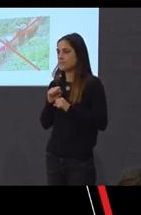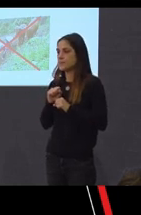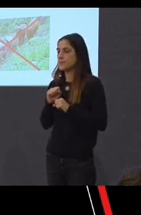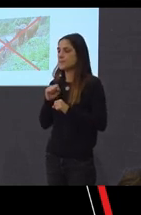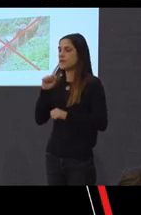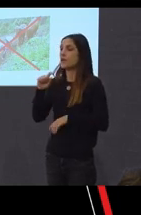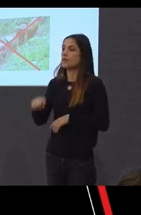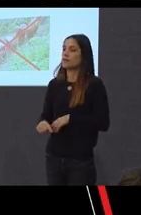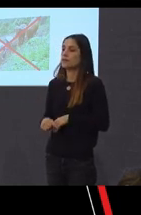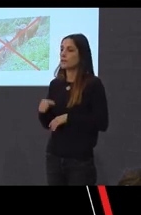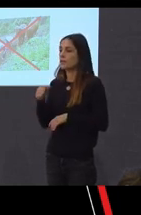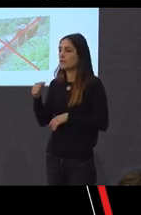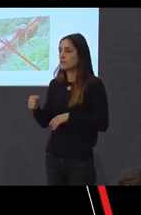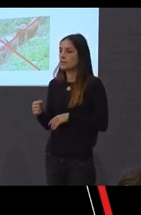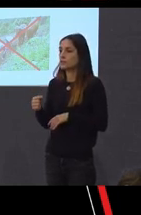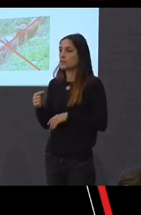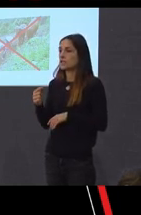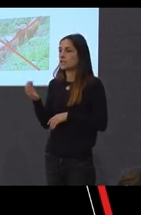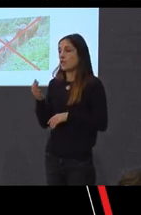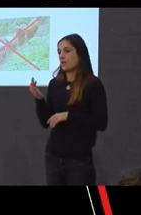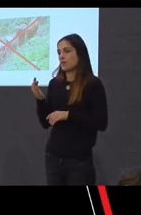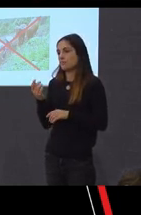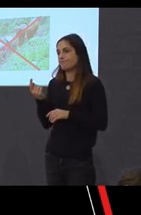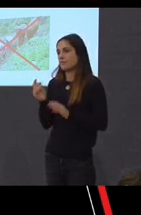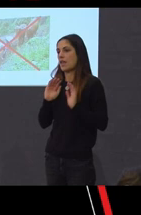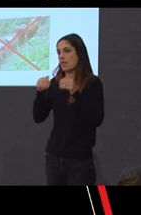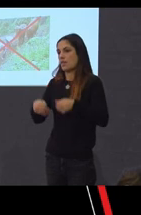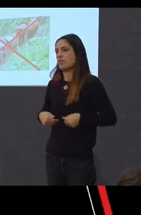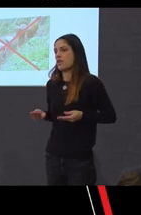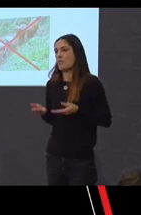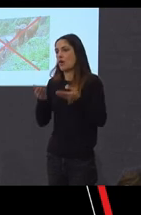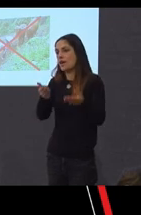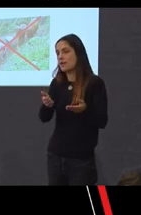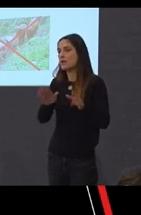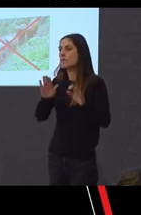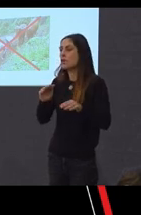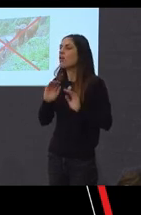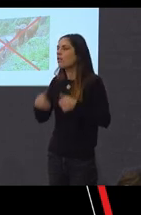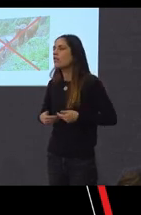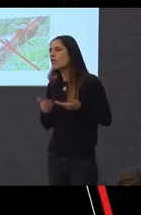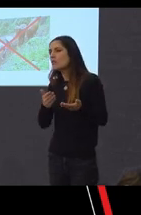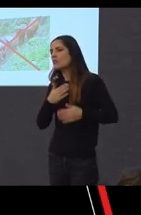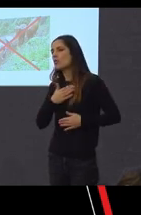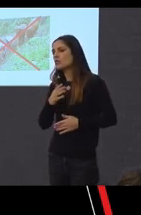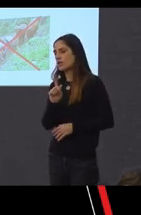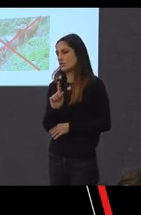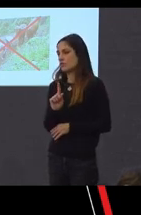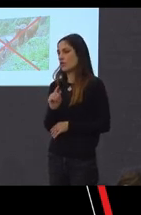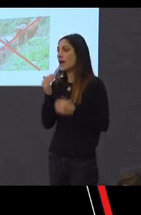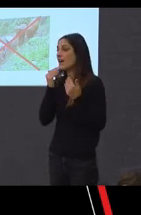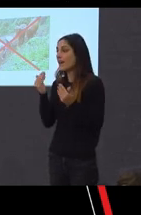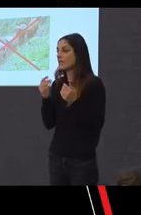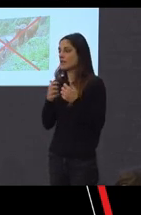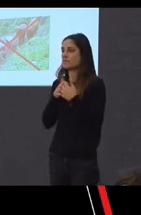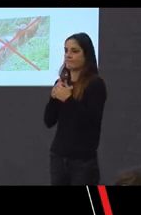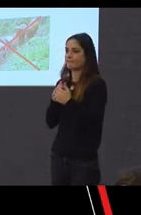que logo terían que devolver, pero terían que devolver grazas a esta actitude que adoptan os veciños no